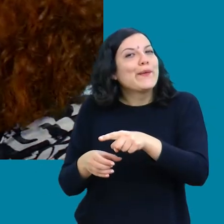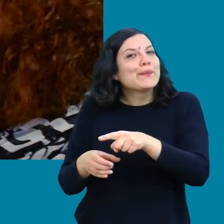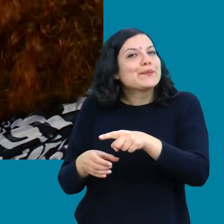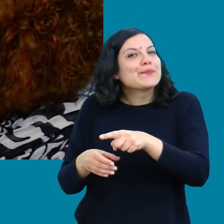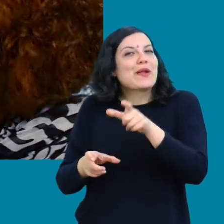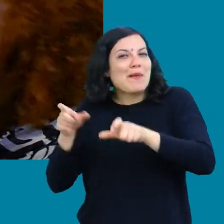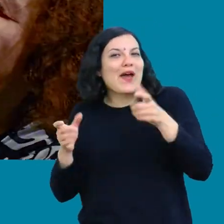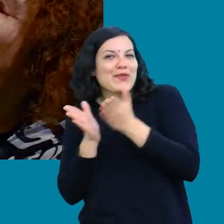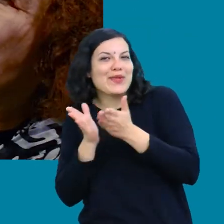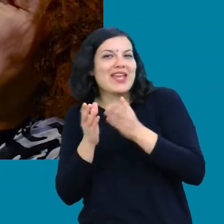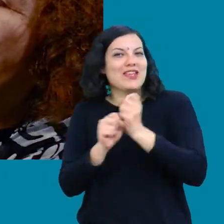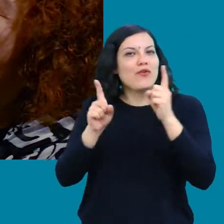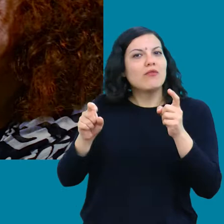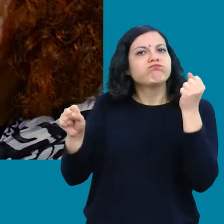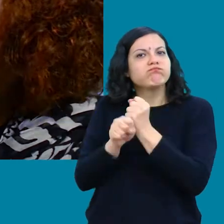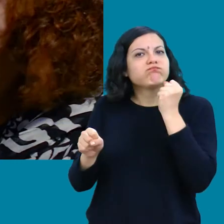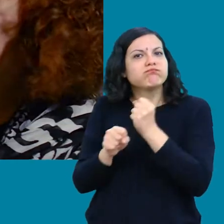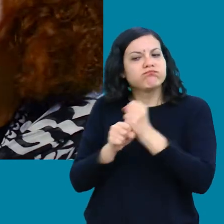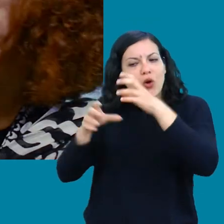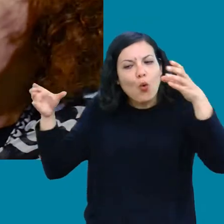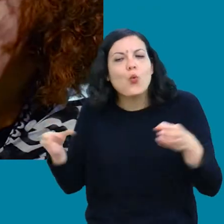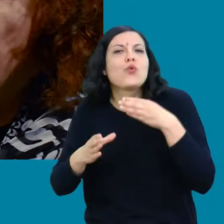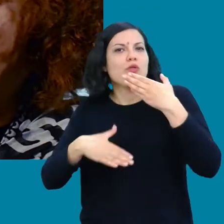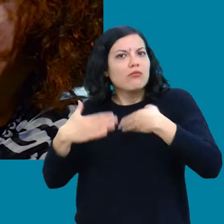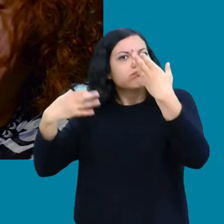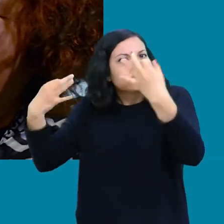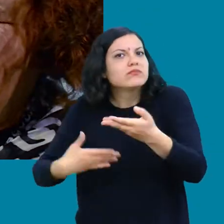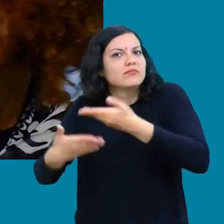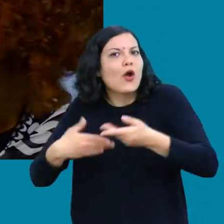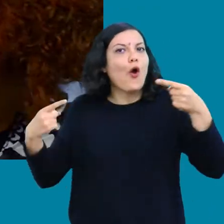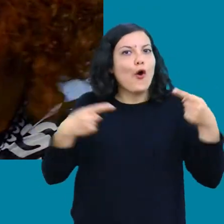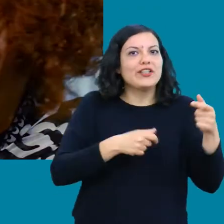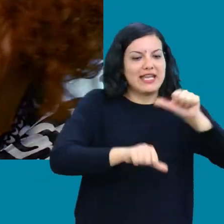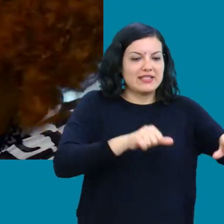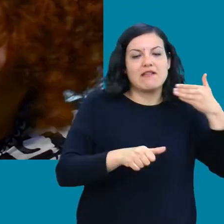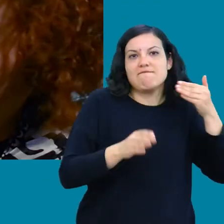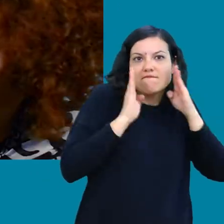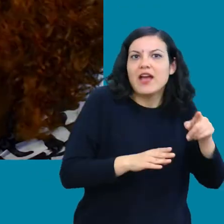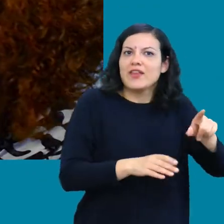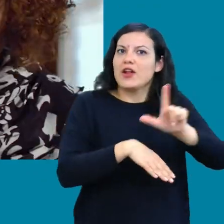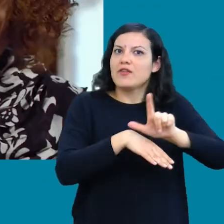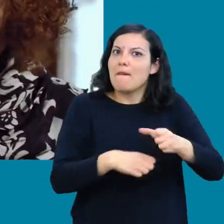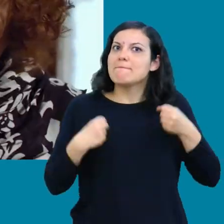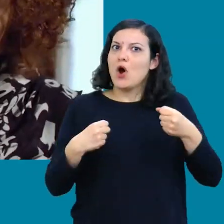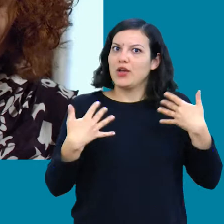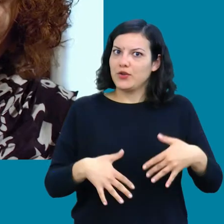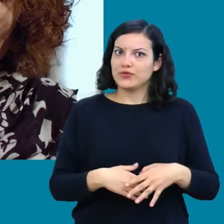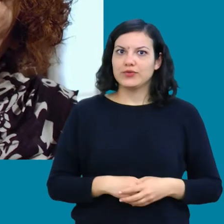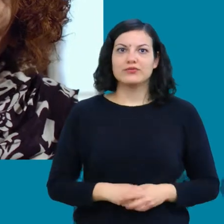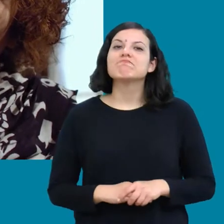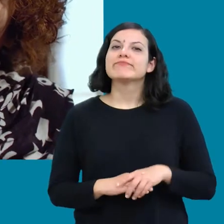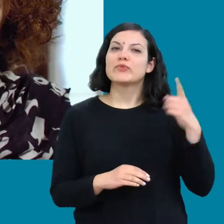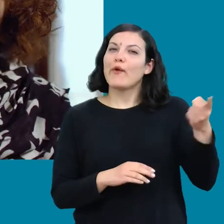donde estudiantes y docentes forman parte de un hacer, ¿no? Contra la ciencia libresca. Eso en el litoral es muy poderoso, ¿no?